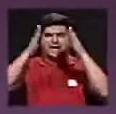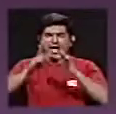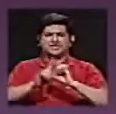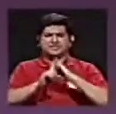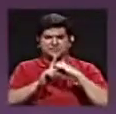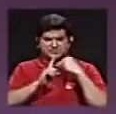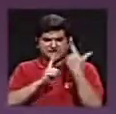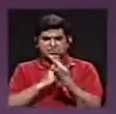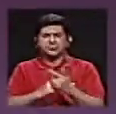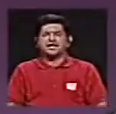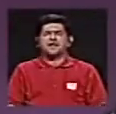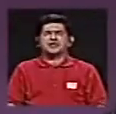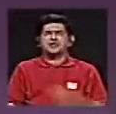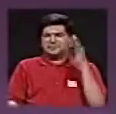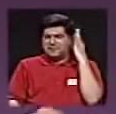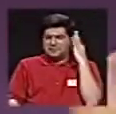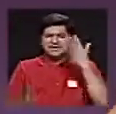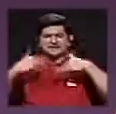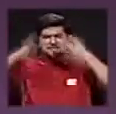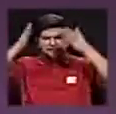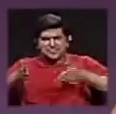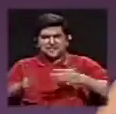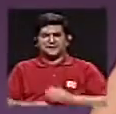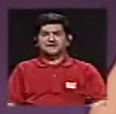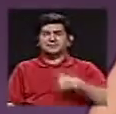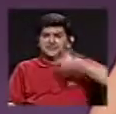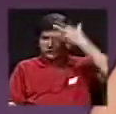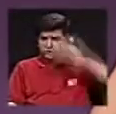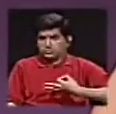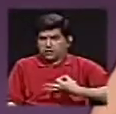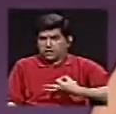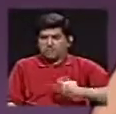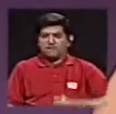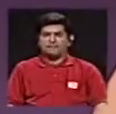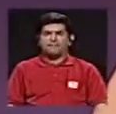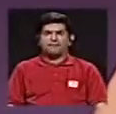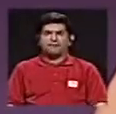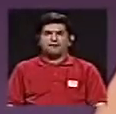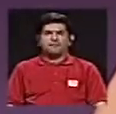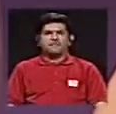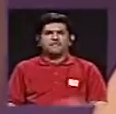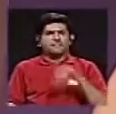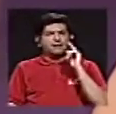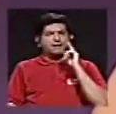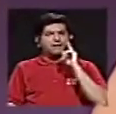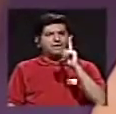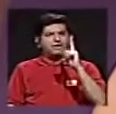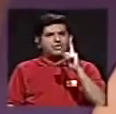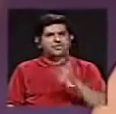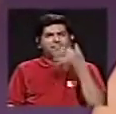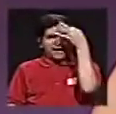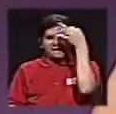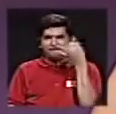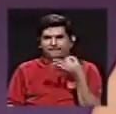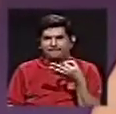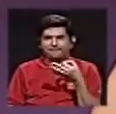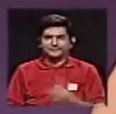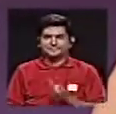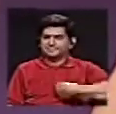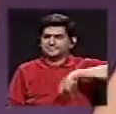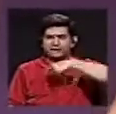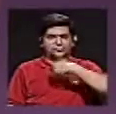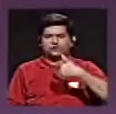feministas ambientalistas esto yo creo que que es una apuesta de la que